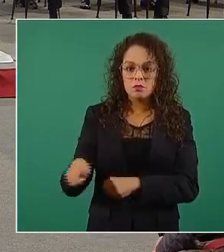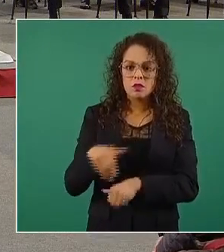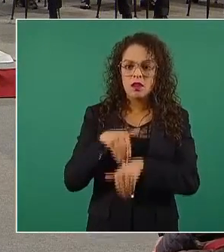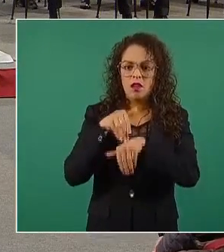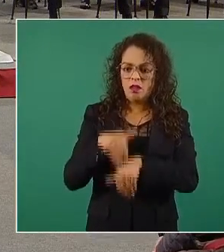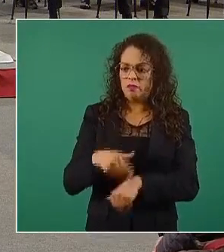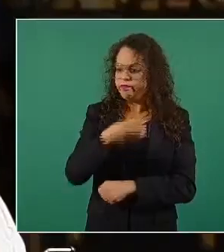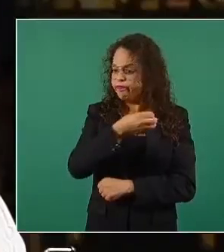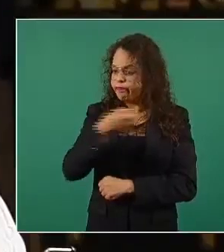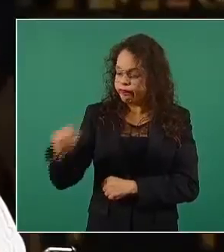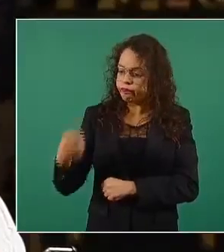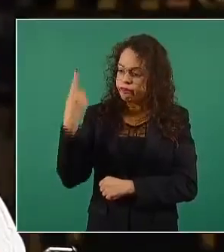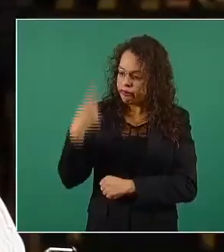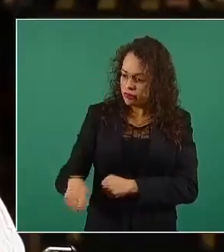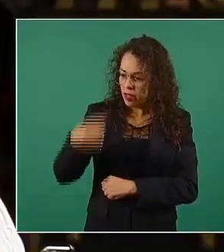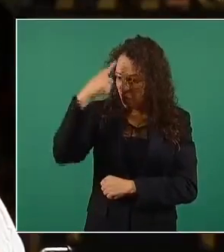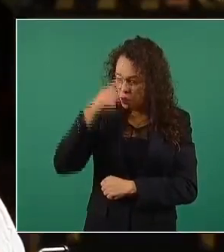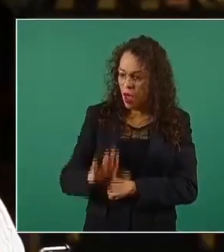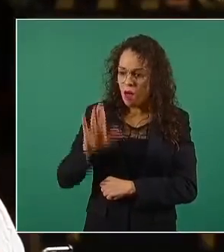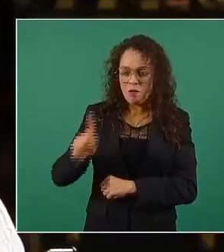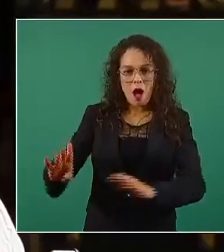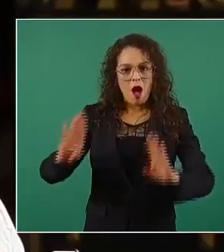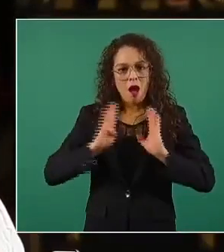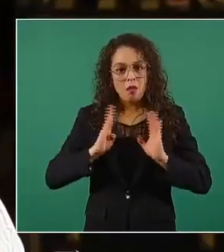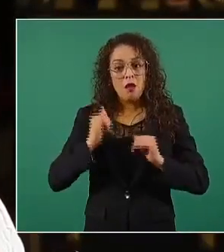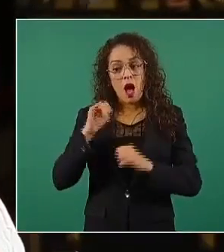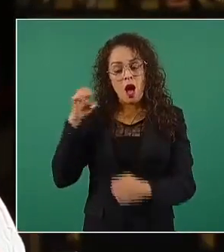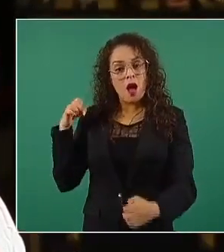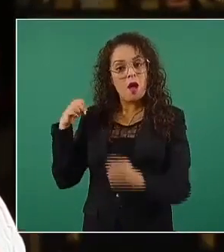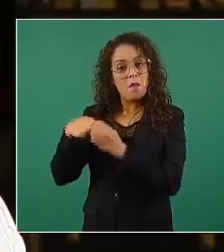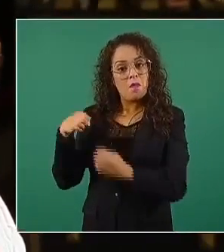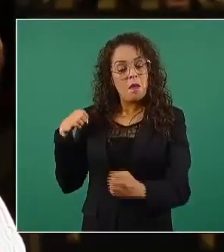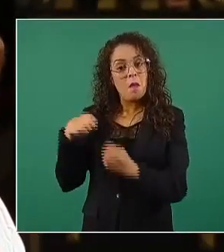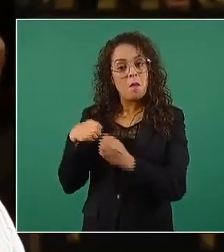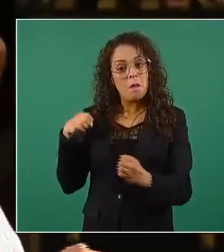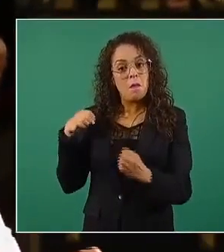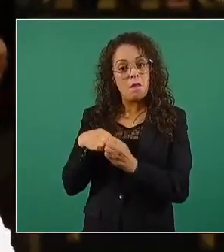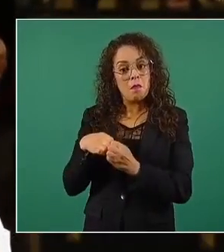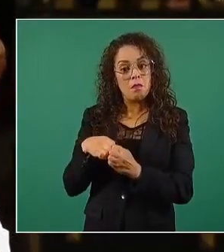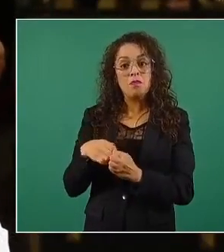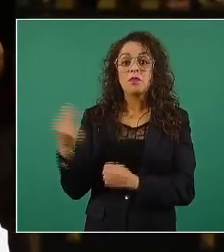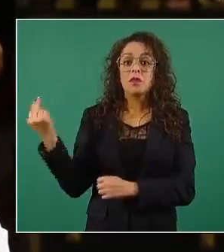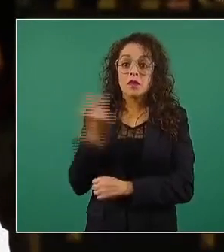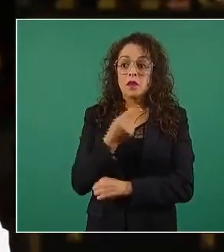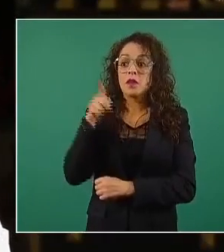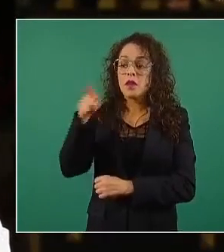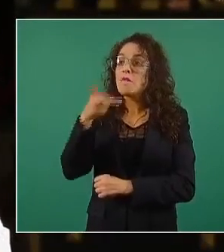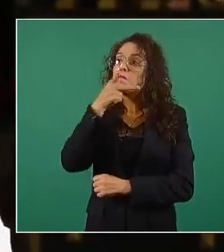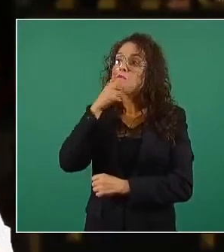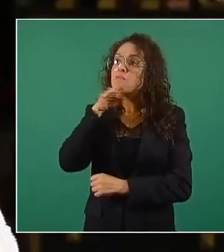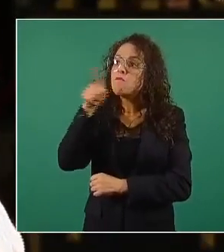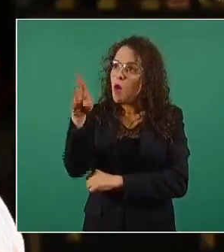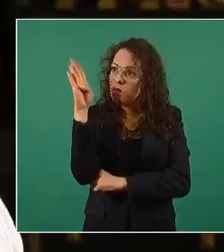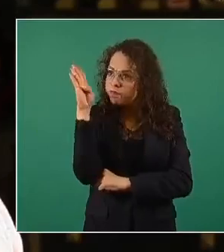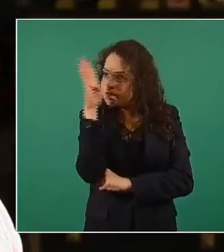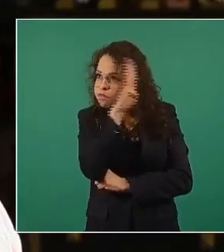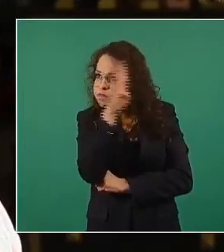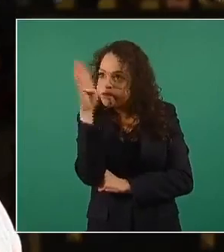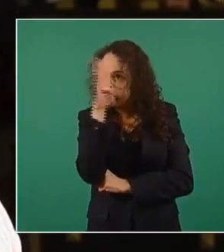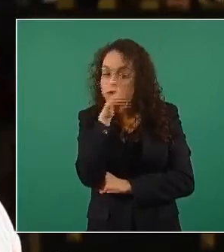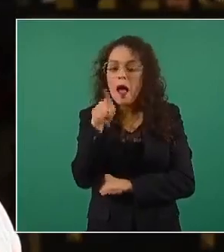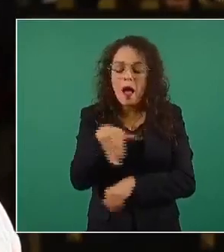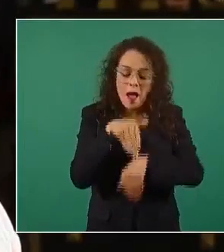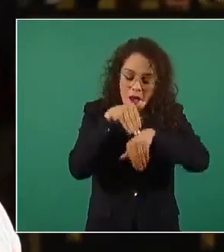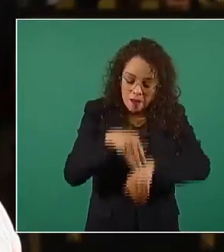carácter paramilitar y además se les engaña e incluso se les obliga a espiar a sus propios padres. Entre